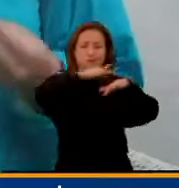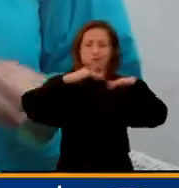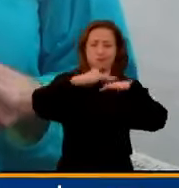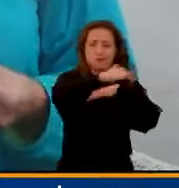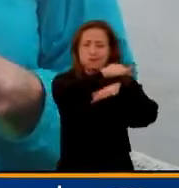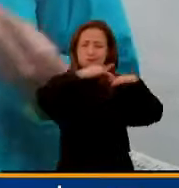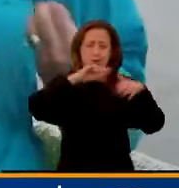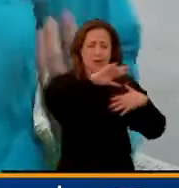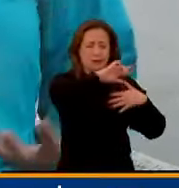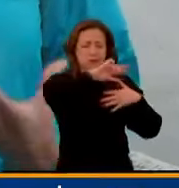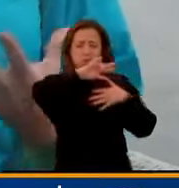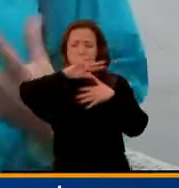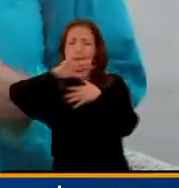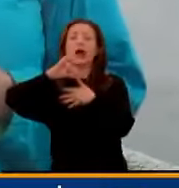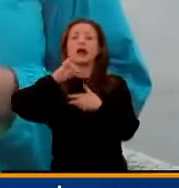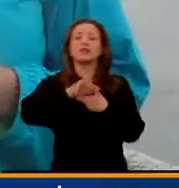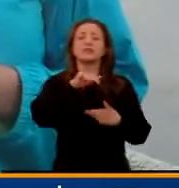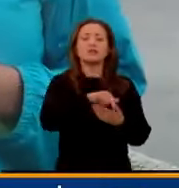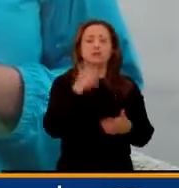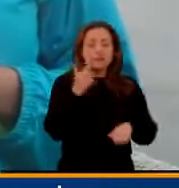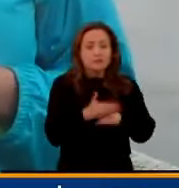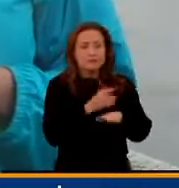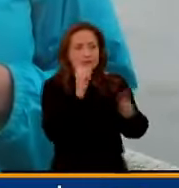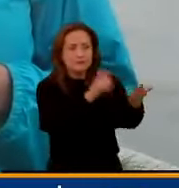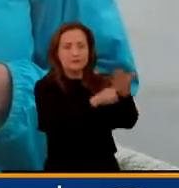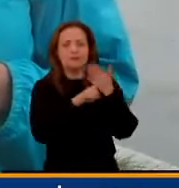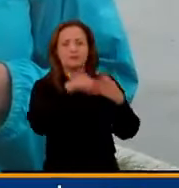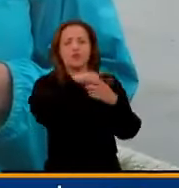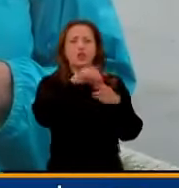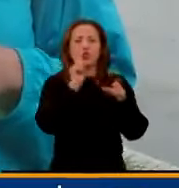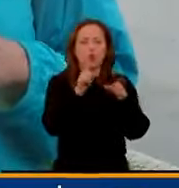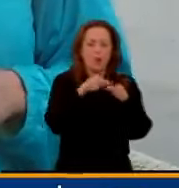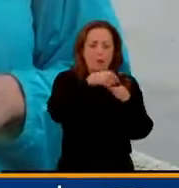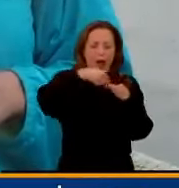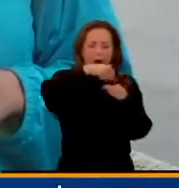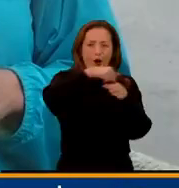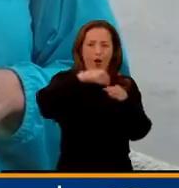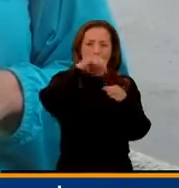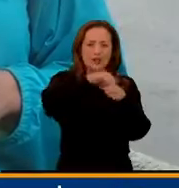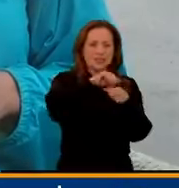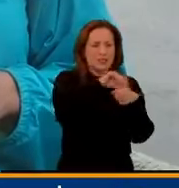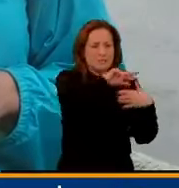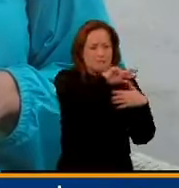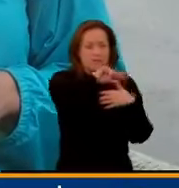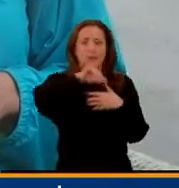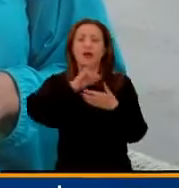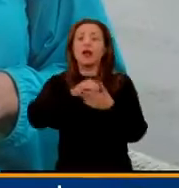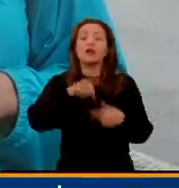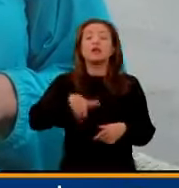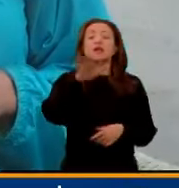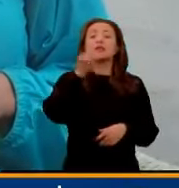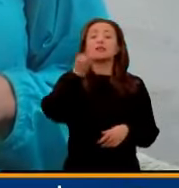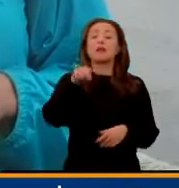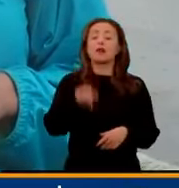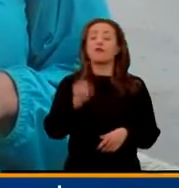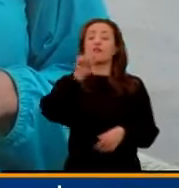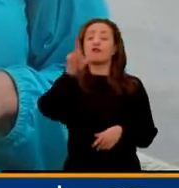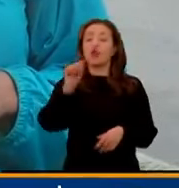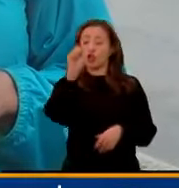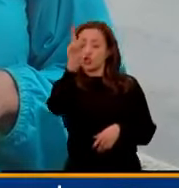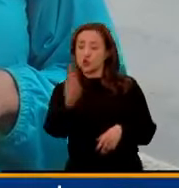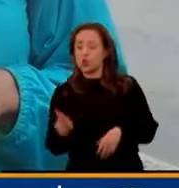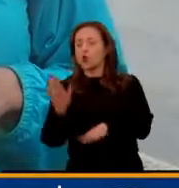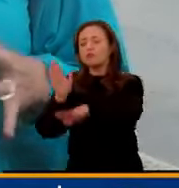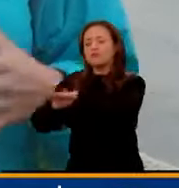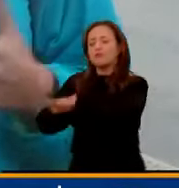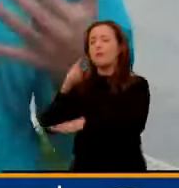que registra desde las últimas horas en el ojo del huracán. Incluso en el sur de Florida, en donde solamente hay alerta por